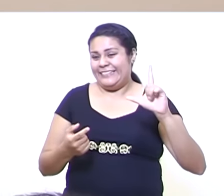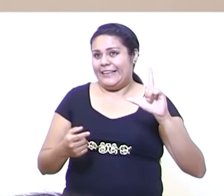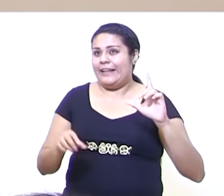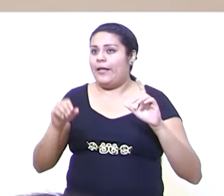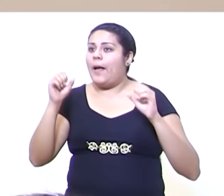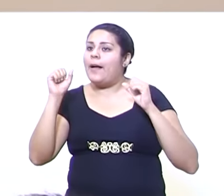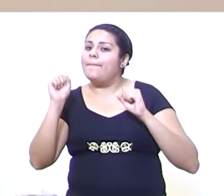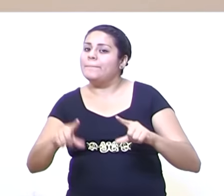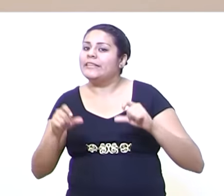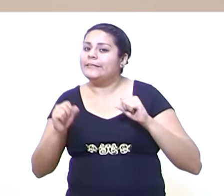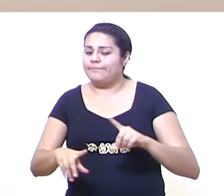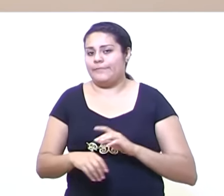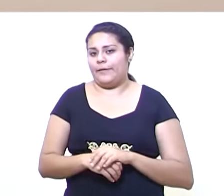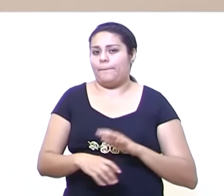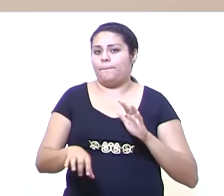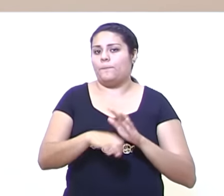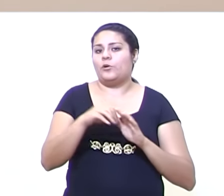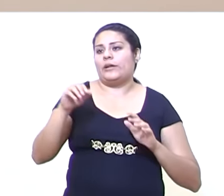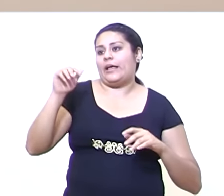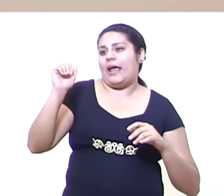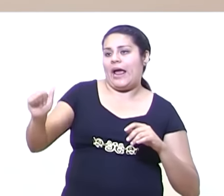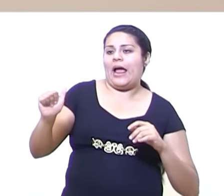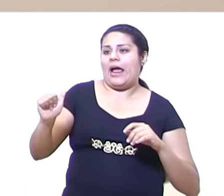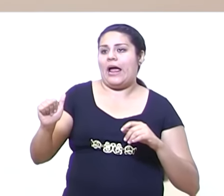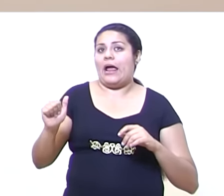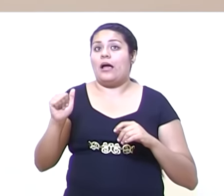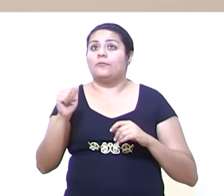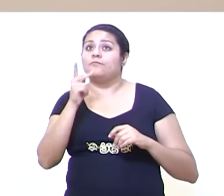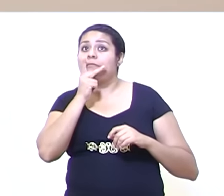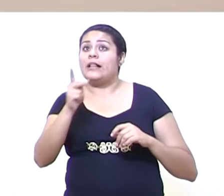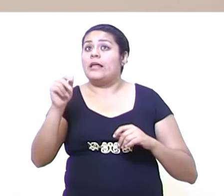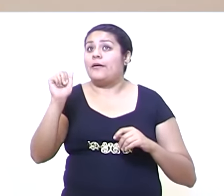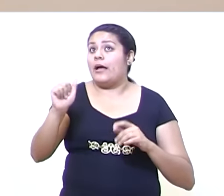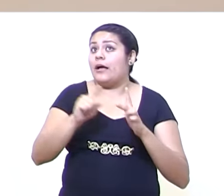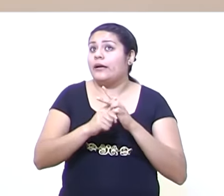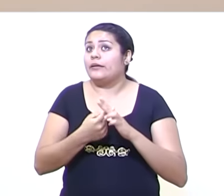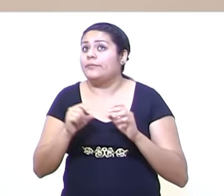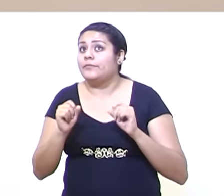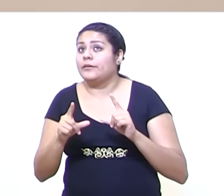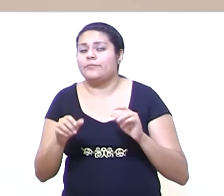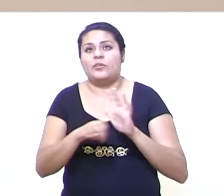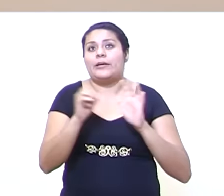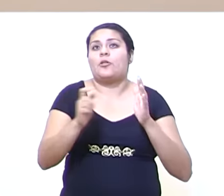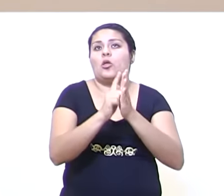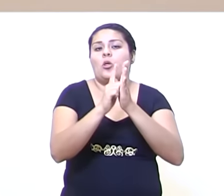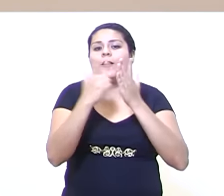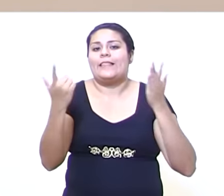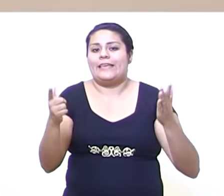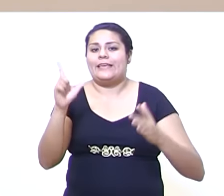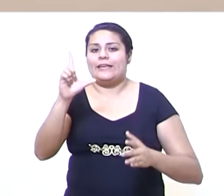inician con la misma letra y el mismo sonido, como libro y linterna.